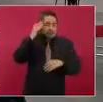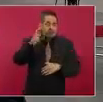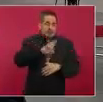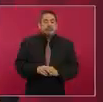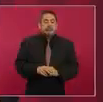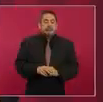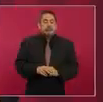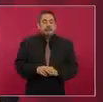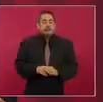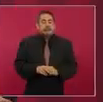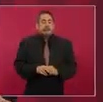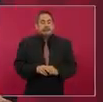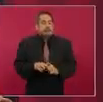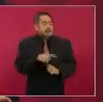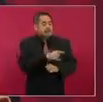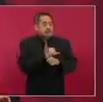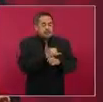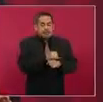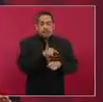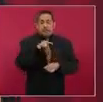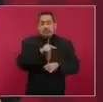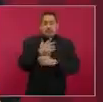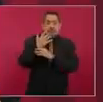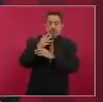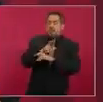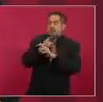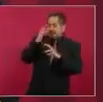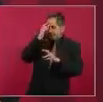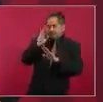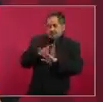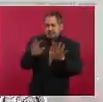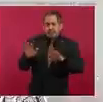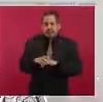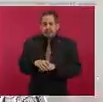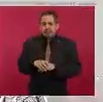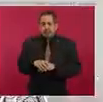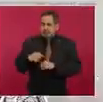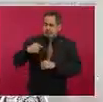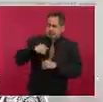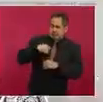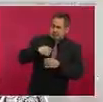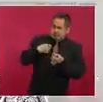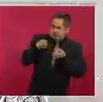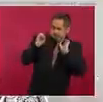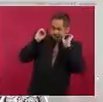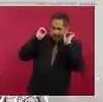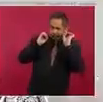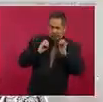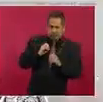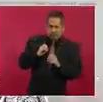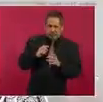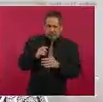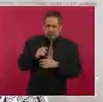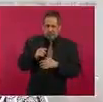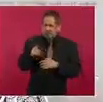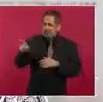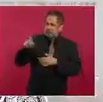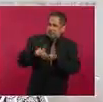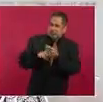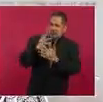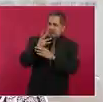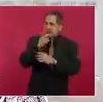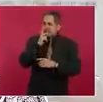tiempo, reconoce de que él no habló de conflictos de